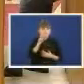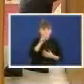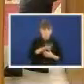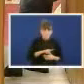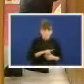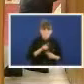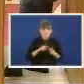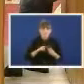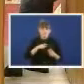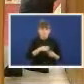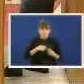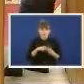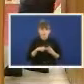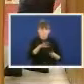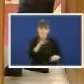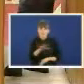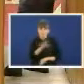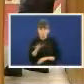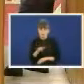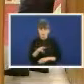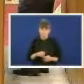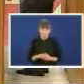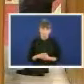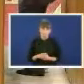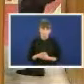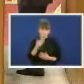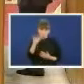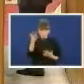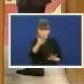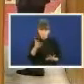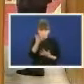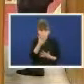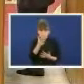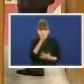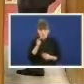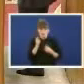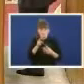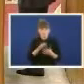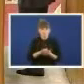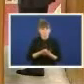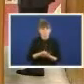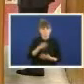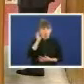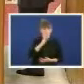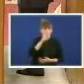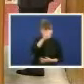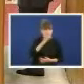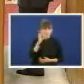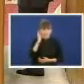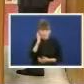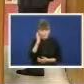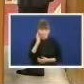a manipulación ver que o vento se vai por o servizo dos galegos e das galegas saca